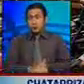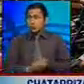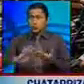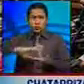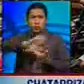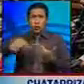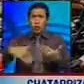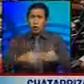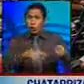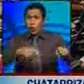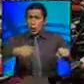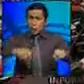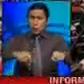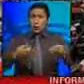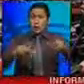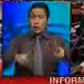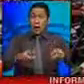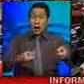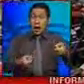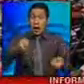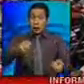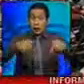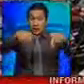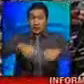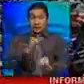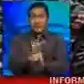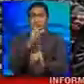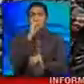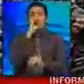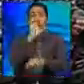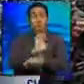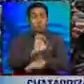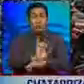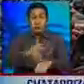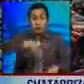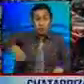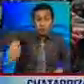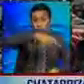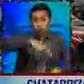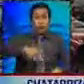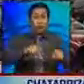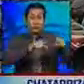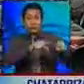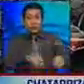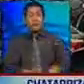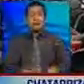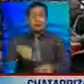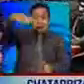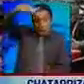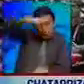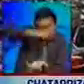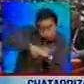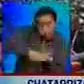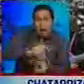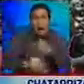estas motos y autos que están en el sector del centro de retención vehicular forman parte del nuevo grupo que entrará al proceso de chatarrización para el